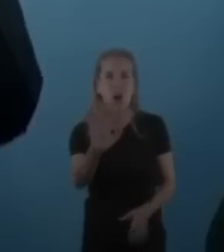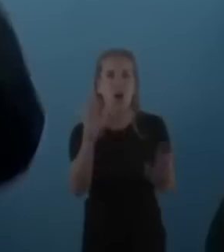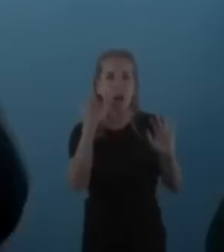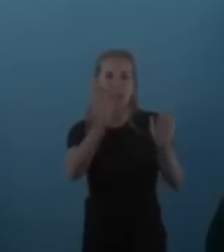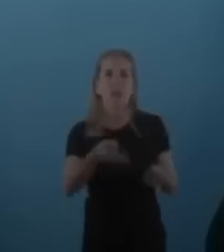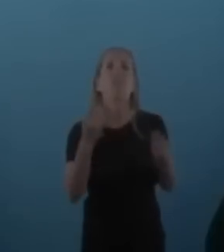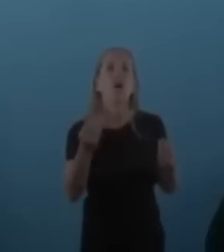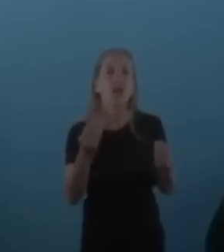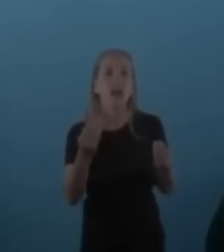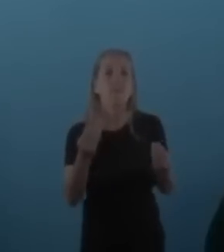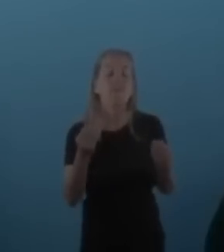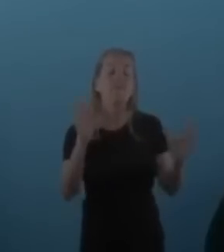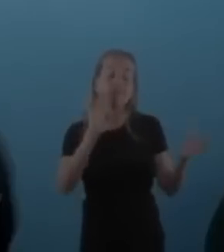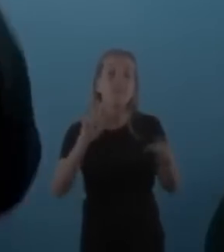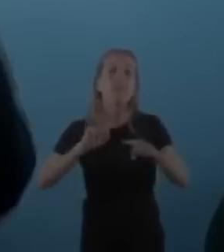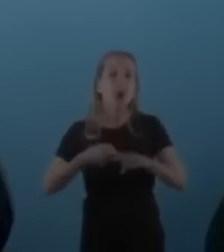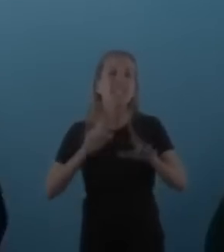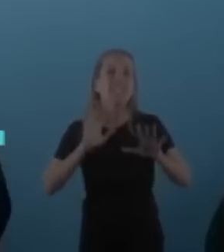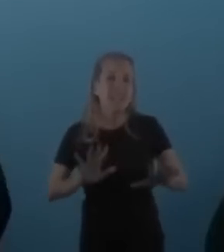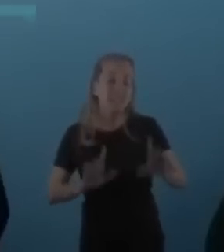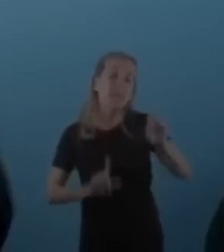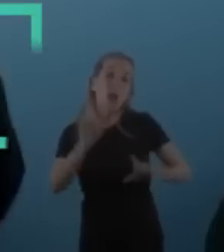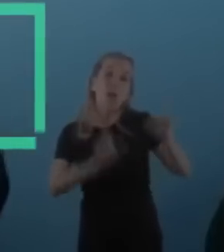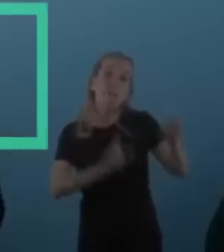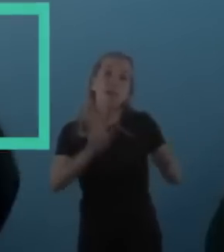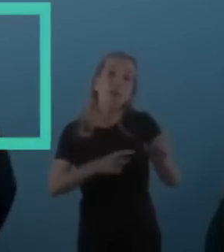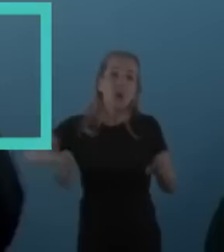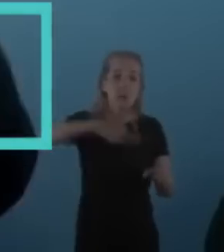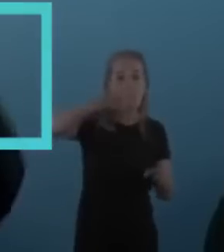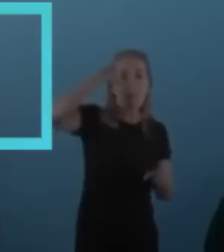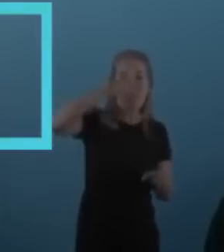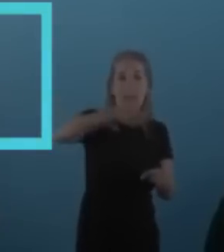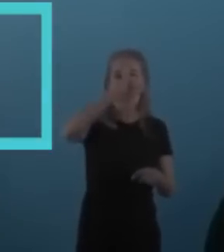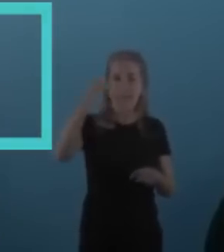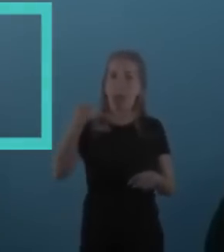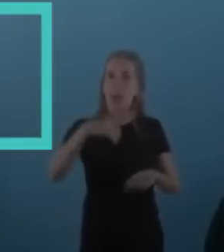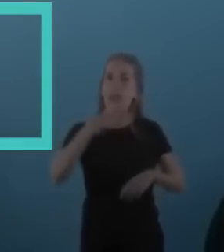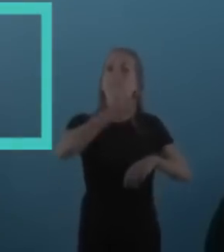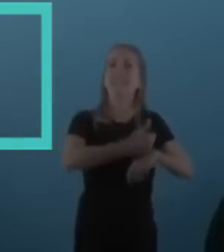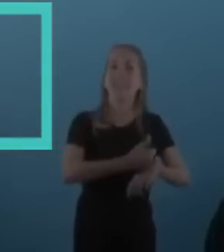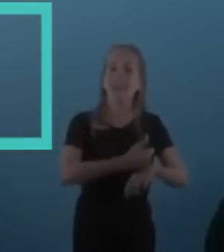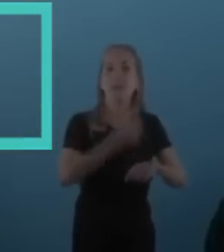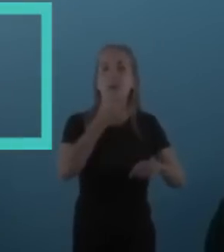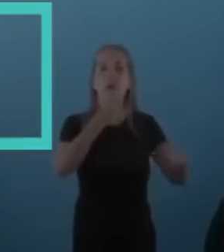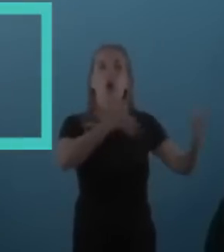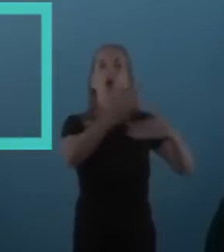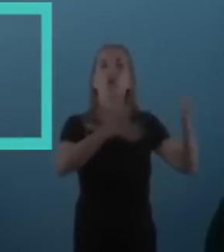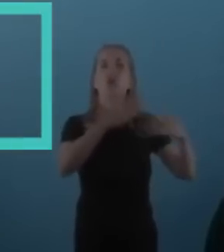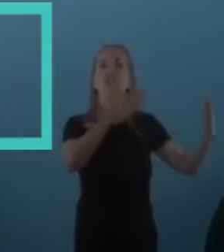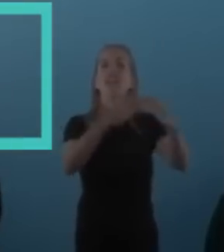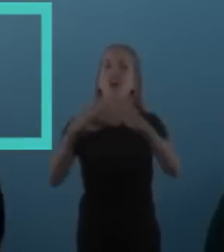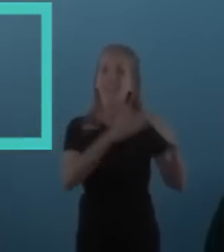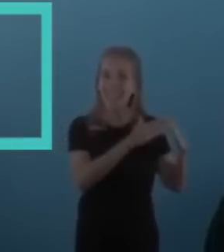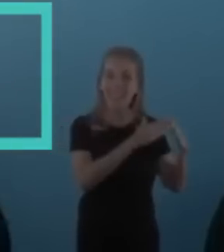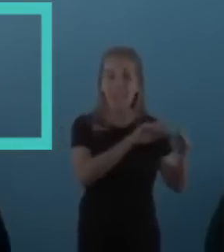básicos de la canasta que ya superan los 163 mil pesos a esto se le suma la difícil situación